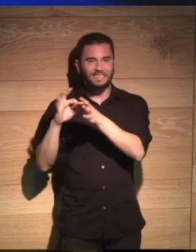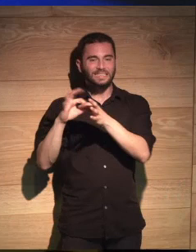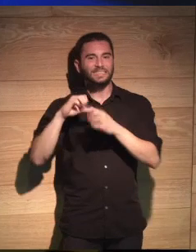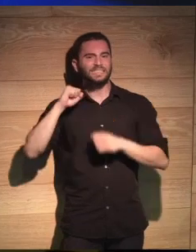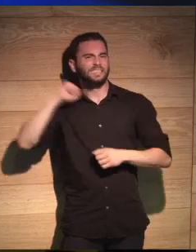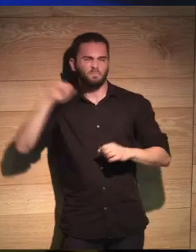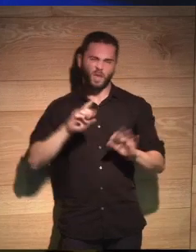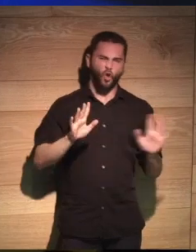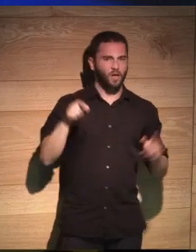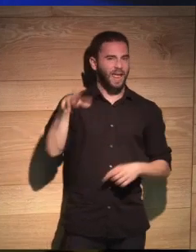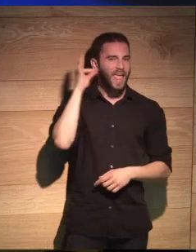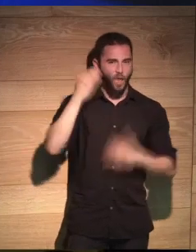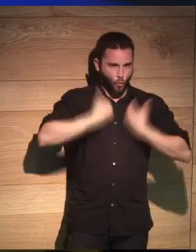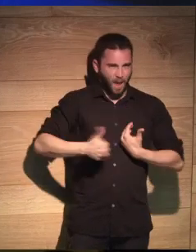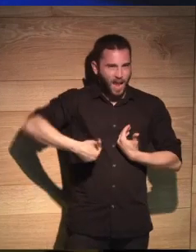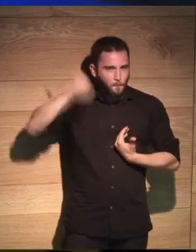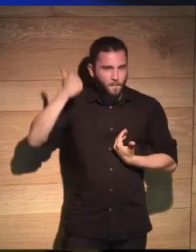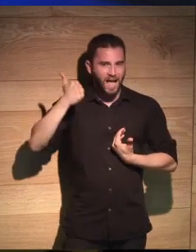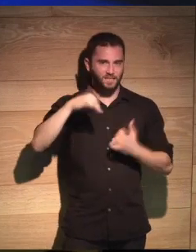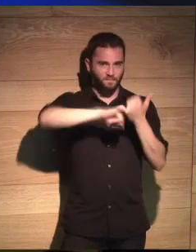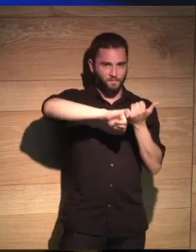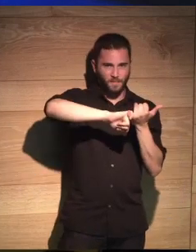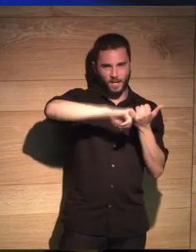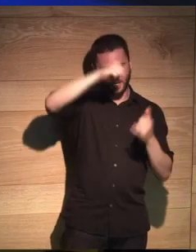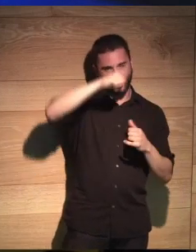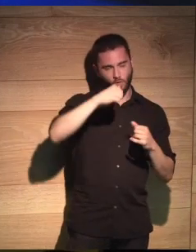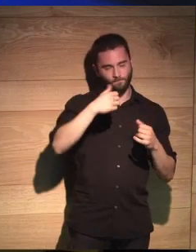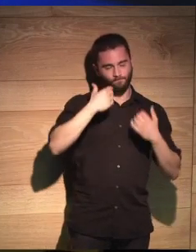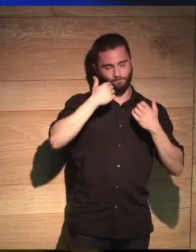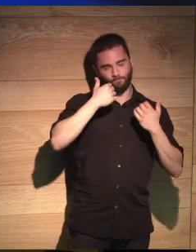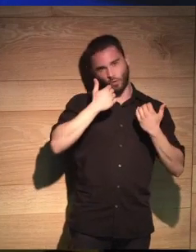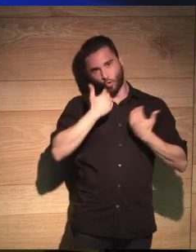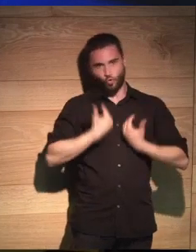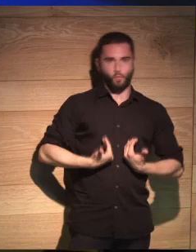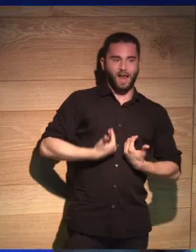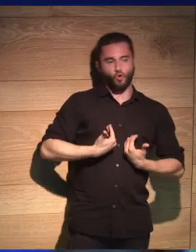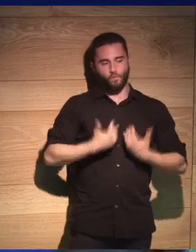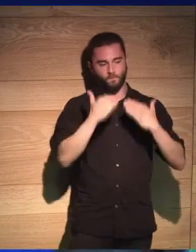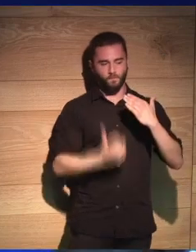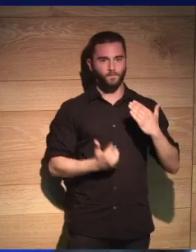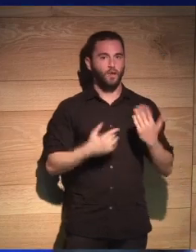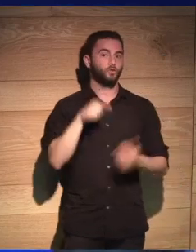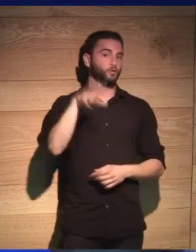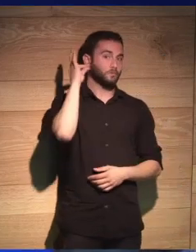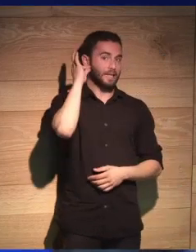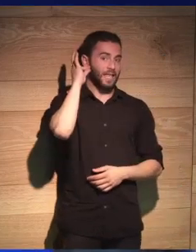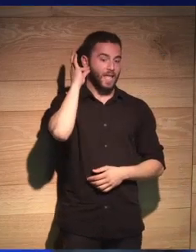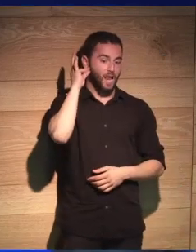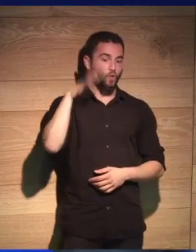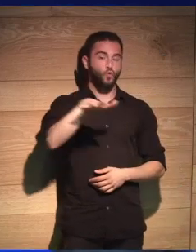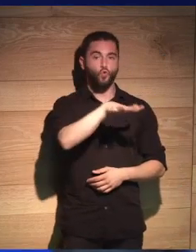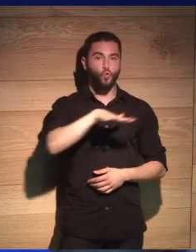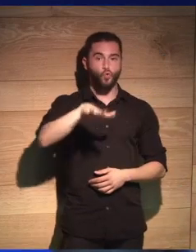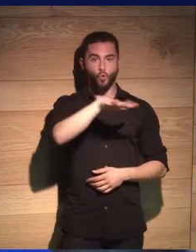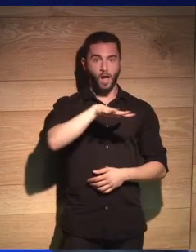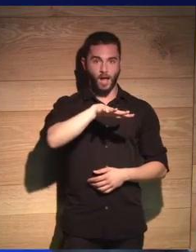más humana que lo que había sido su marido, ¿no? Entonces para ella, ¿cuál era el lugar